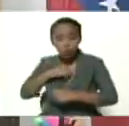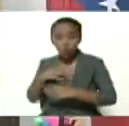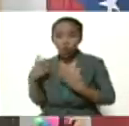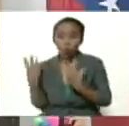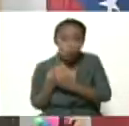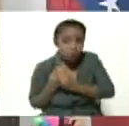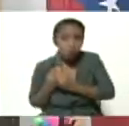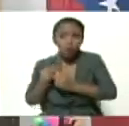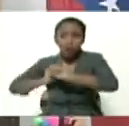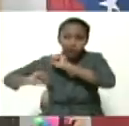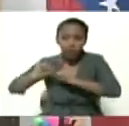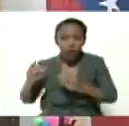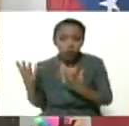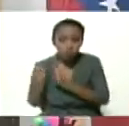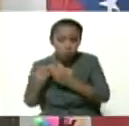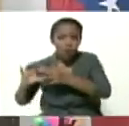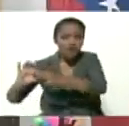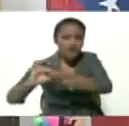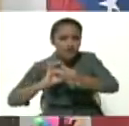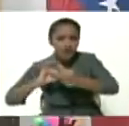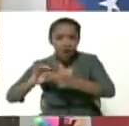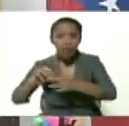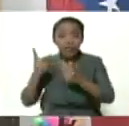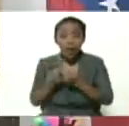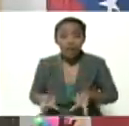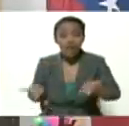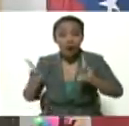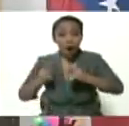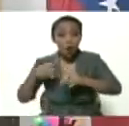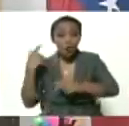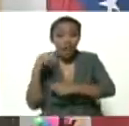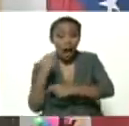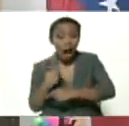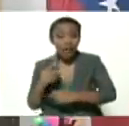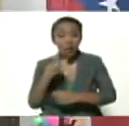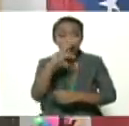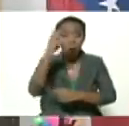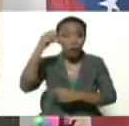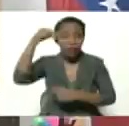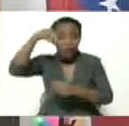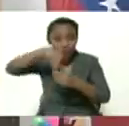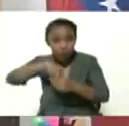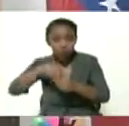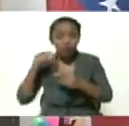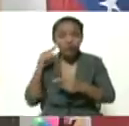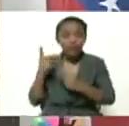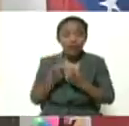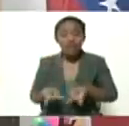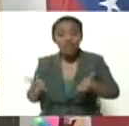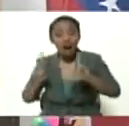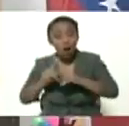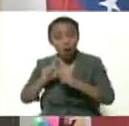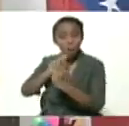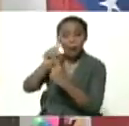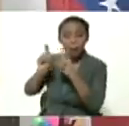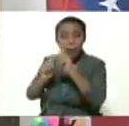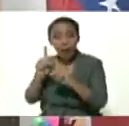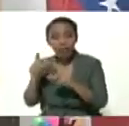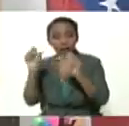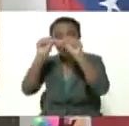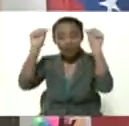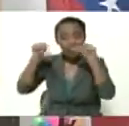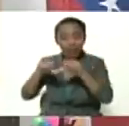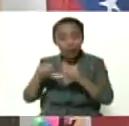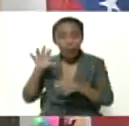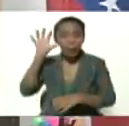cuidemos y le demos el valor que tiene a la cuarentena nacional. Le demos el valor que tiene a la encuesta del sistema patria. Le